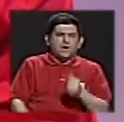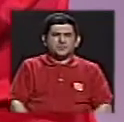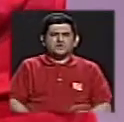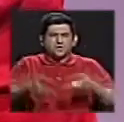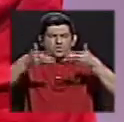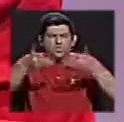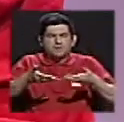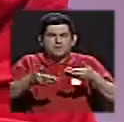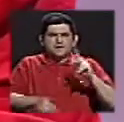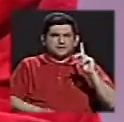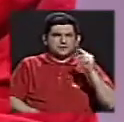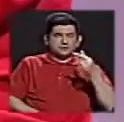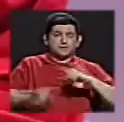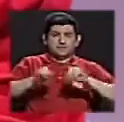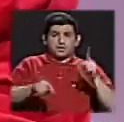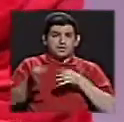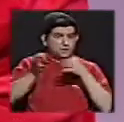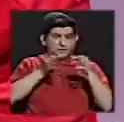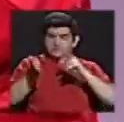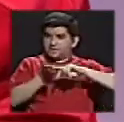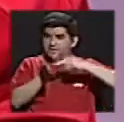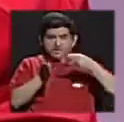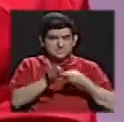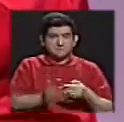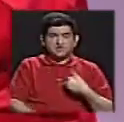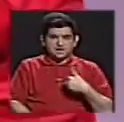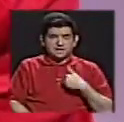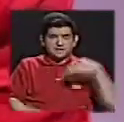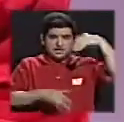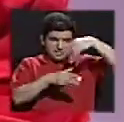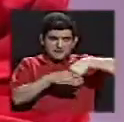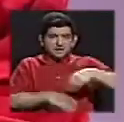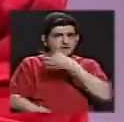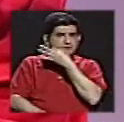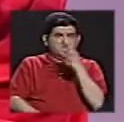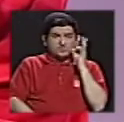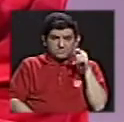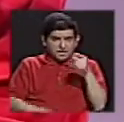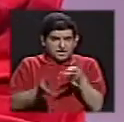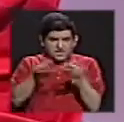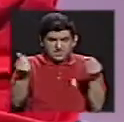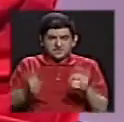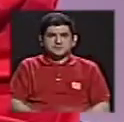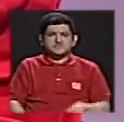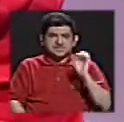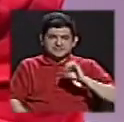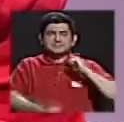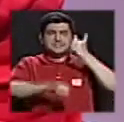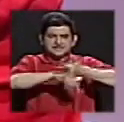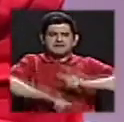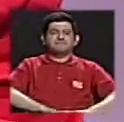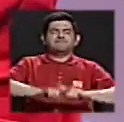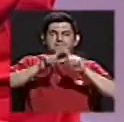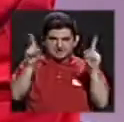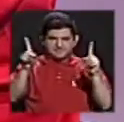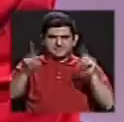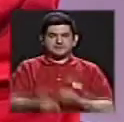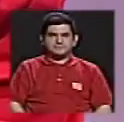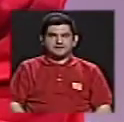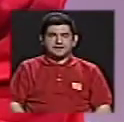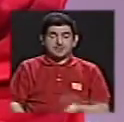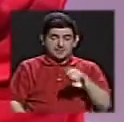tantos kilos, pero nadie te dice qué significa tener un híbrido dentro de las fincas, ¿verdad? Y en realidad él sí marca una gran diferencia sobre